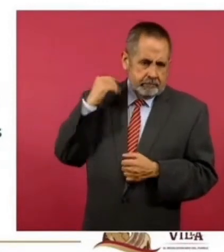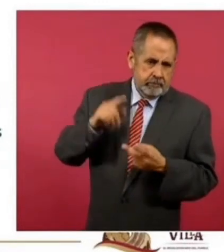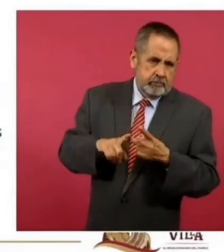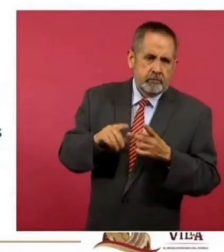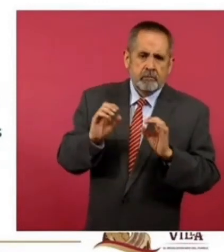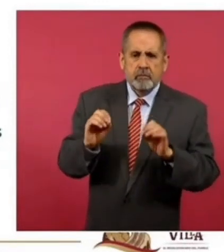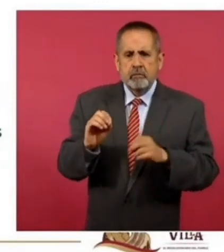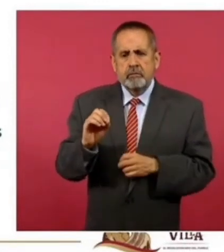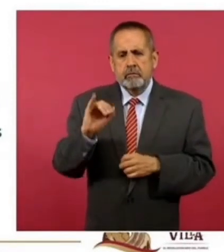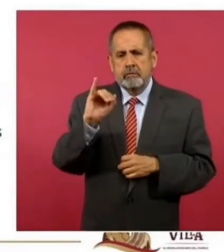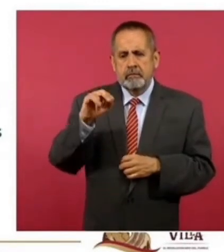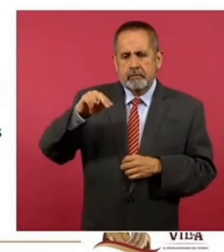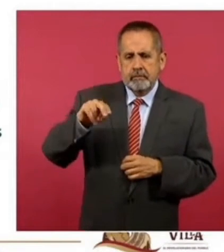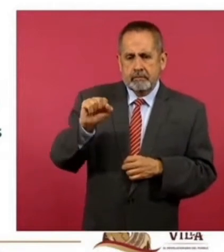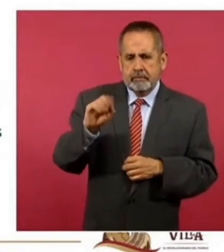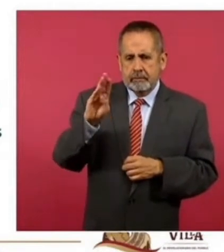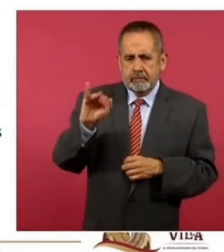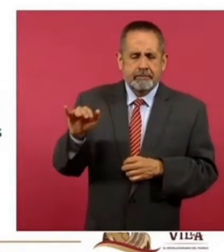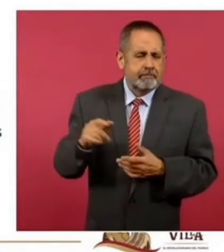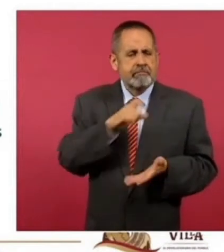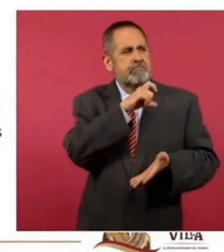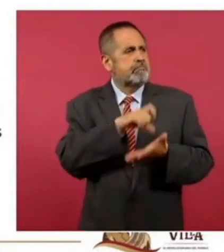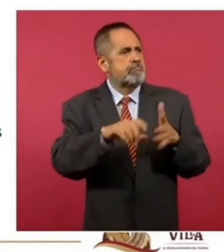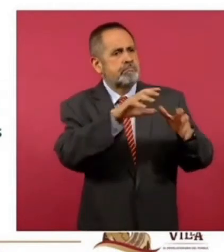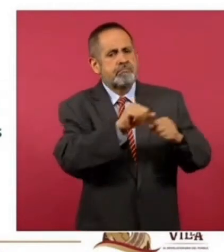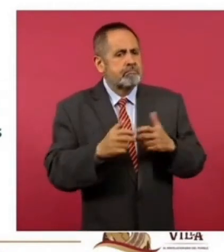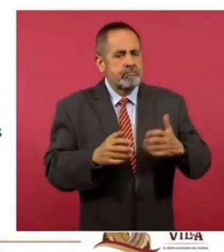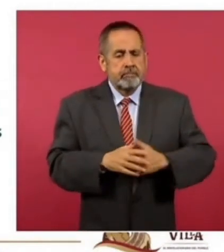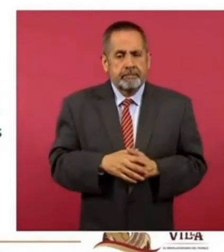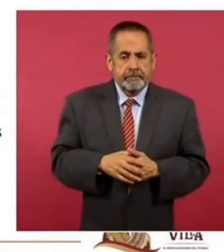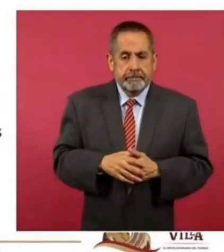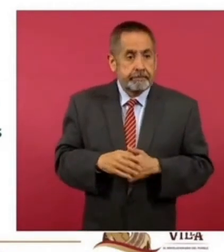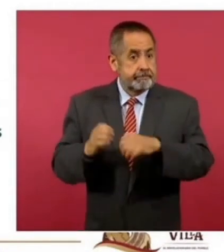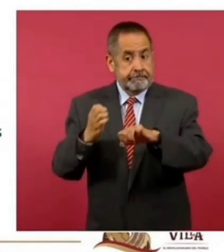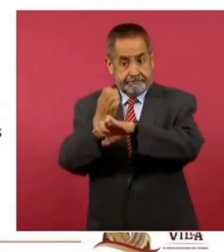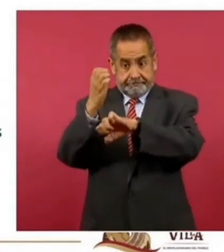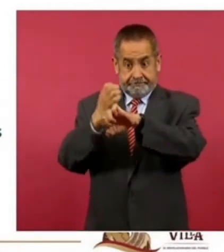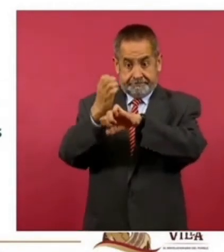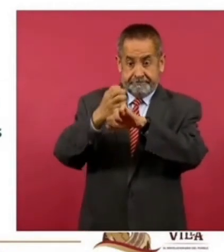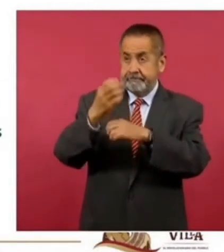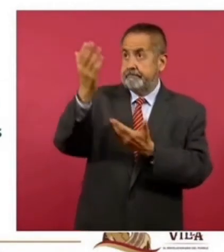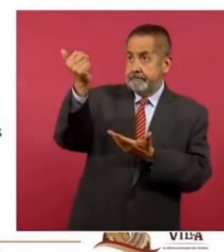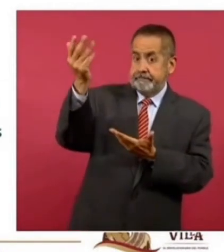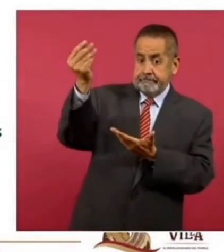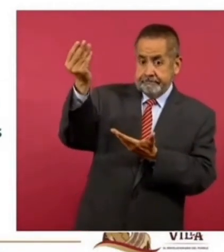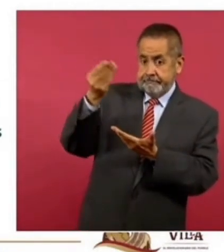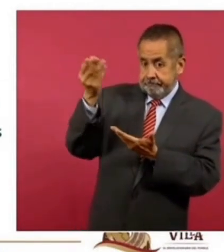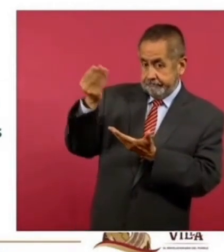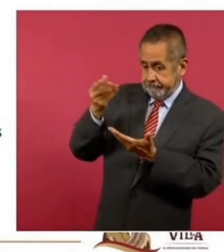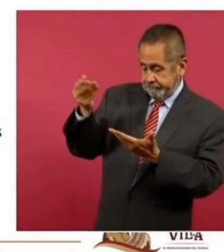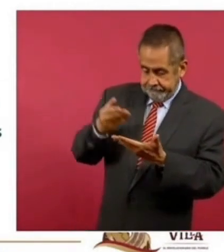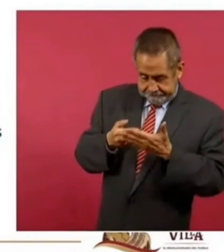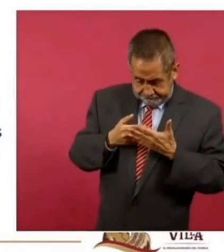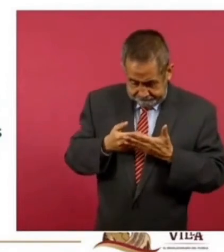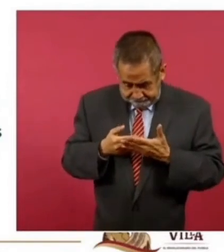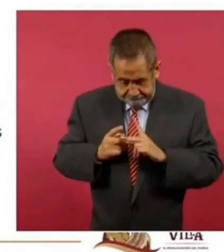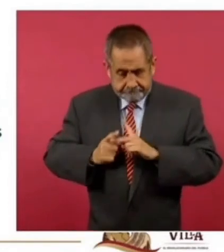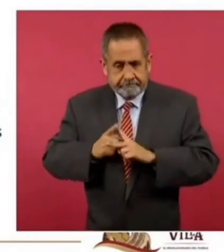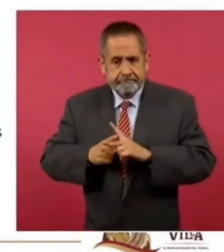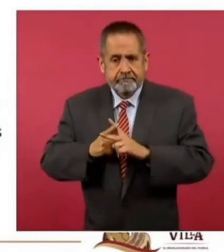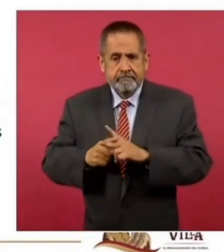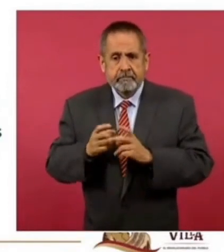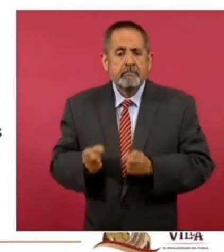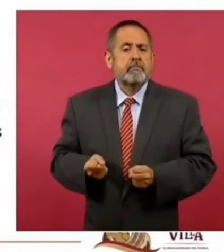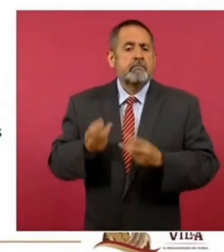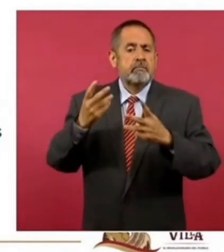el propio INSABI? Los estados mandaban una lista que se calculaba con los consumos